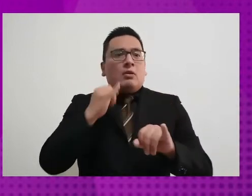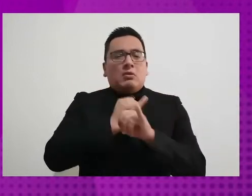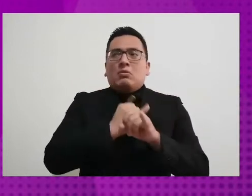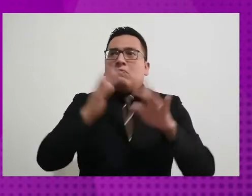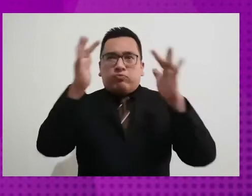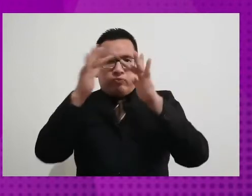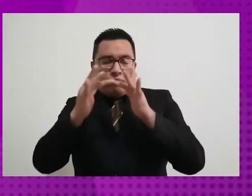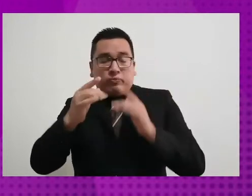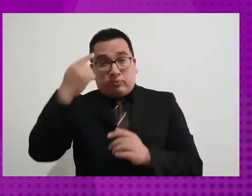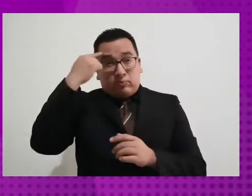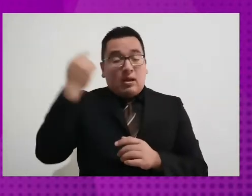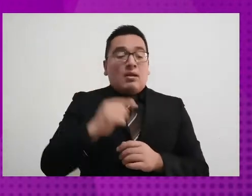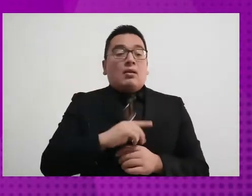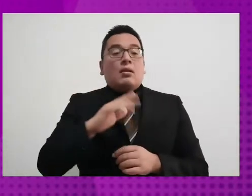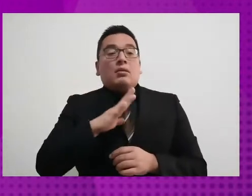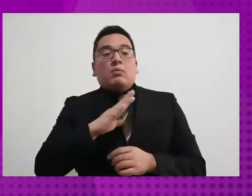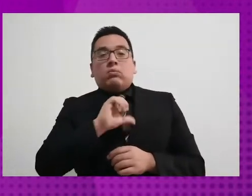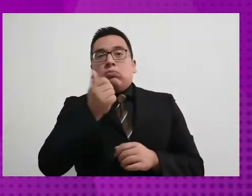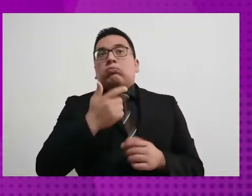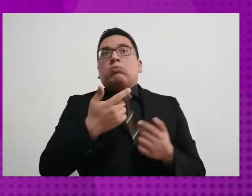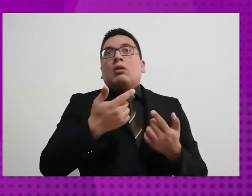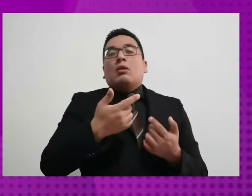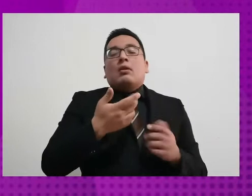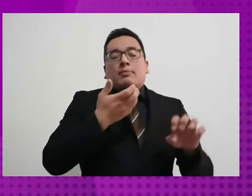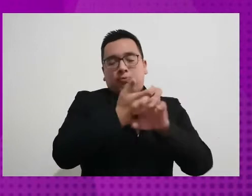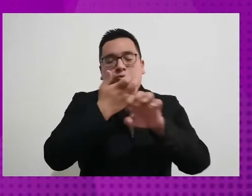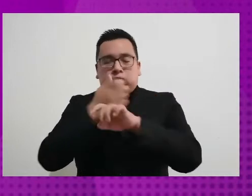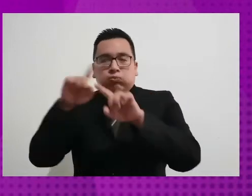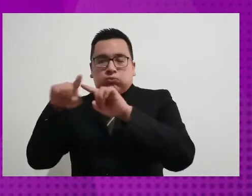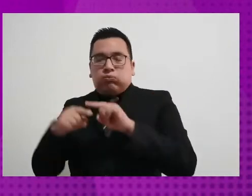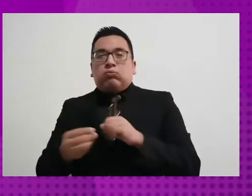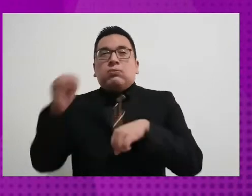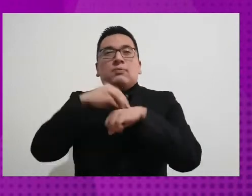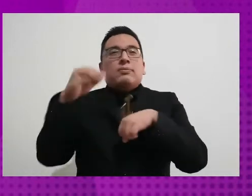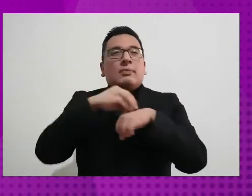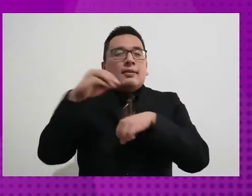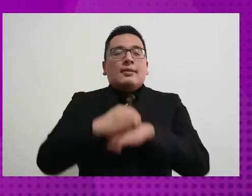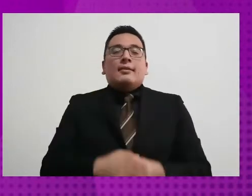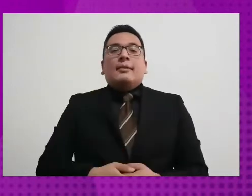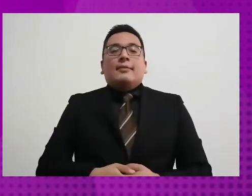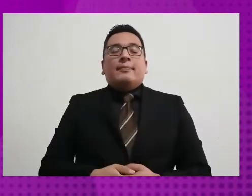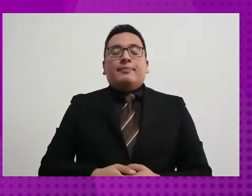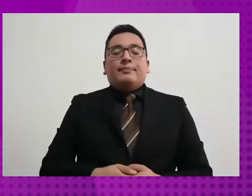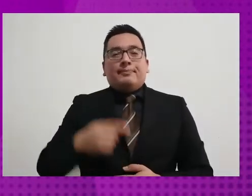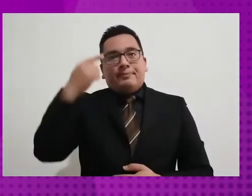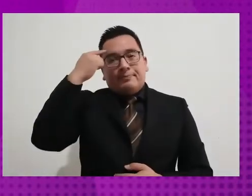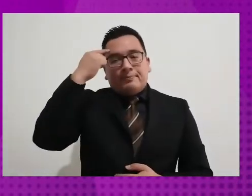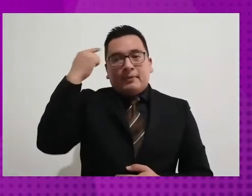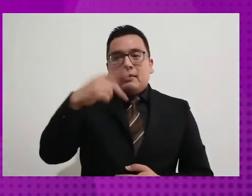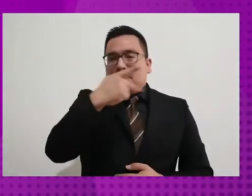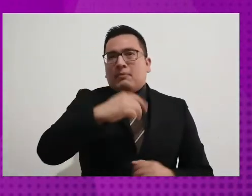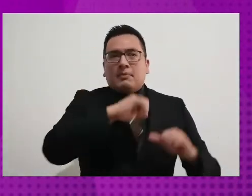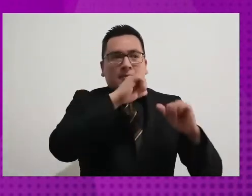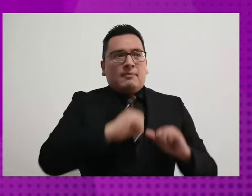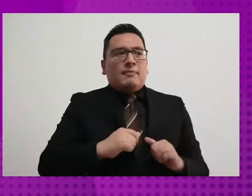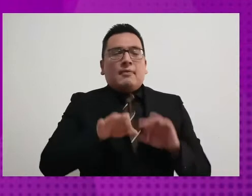autoridades locales puedan acceder al sistema y permanecer dentro del ámbito competencial que les